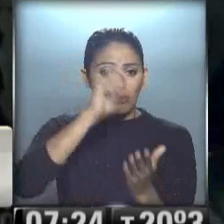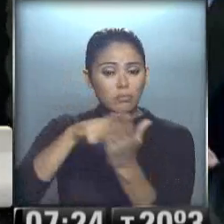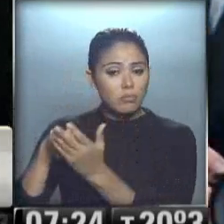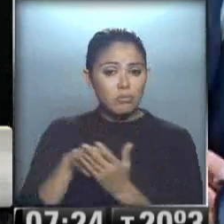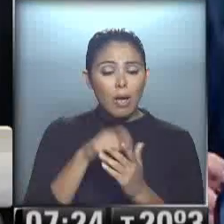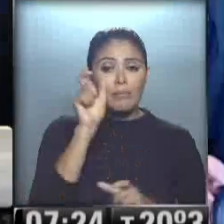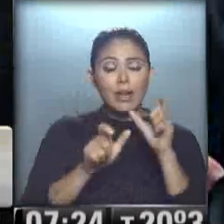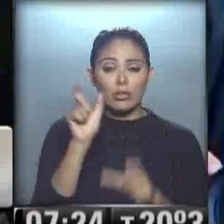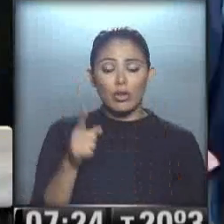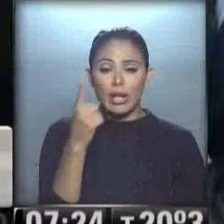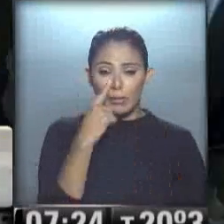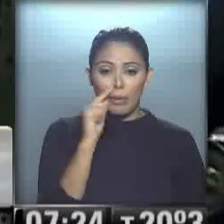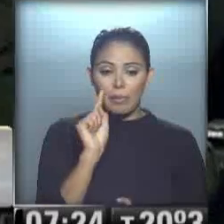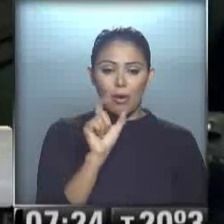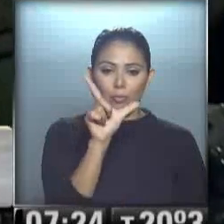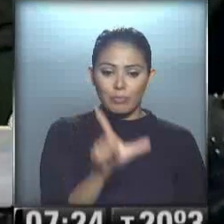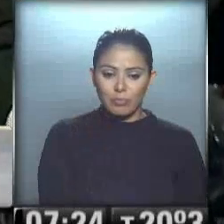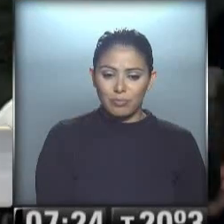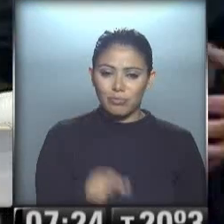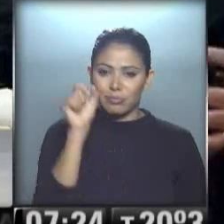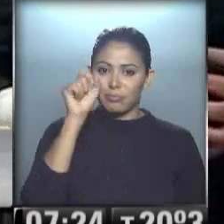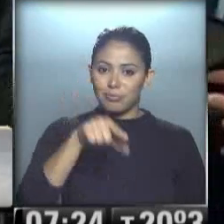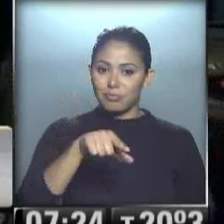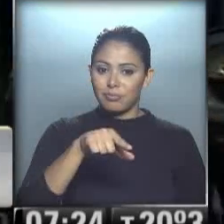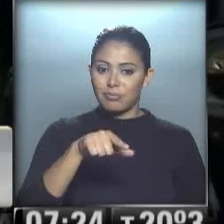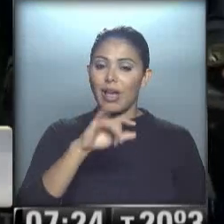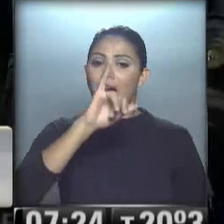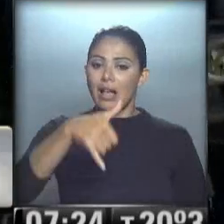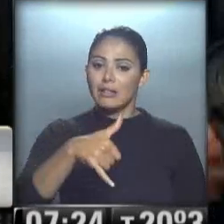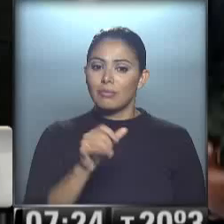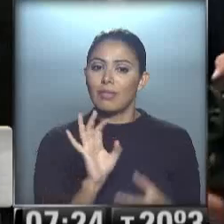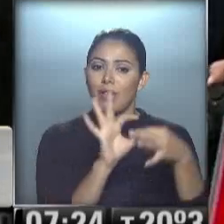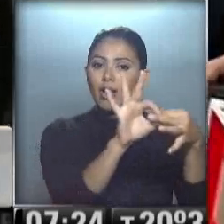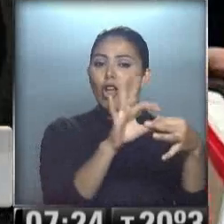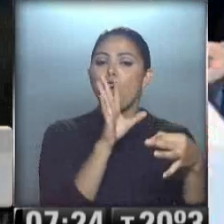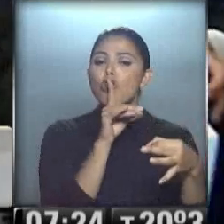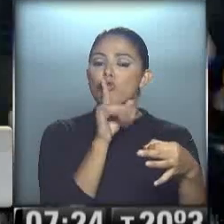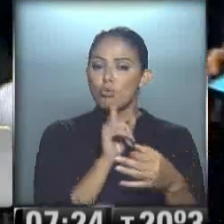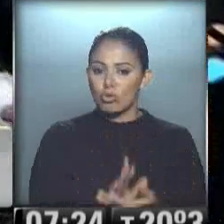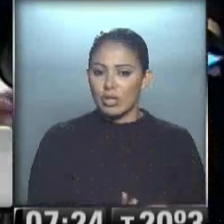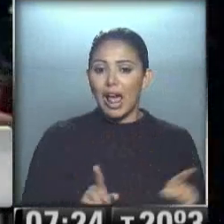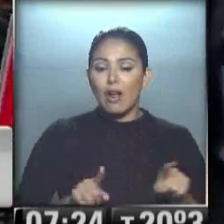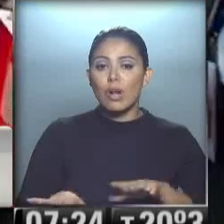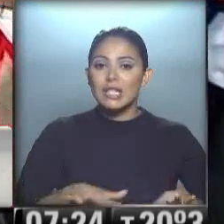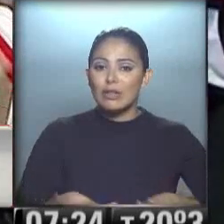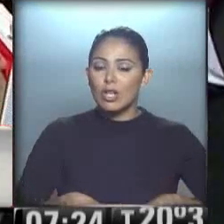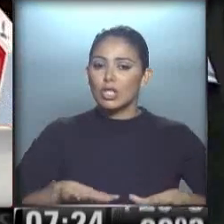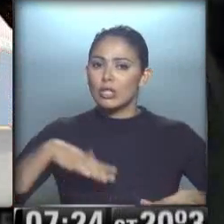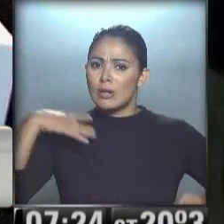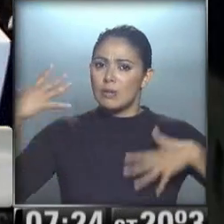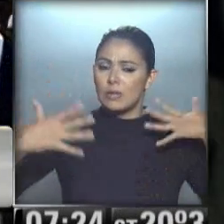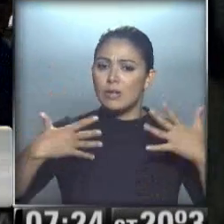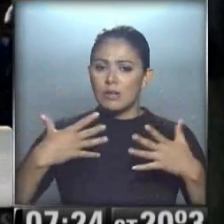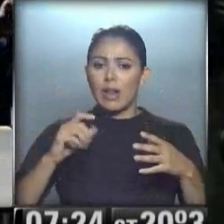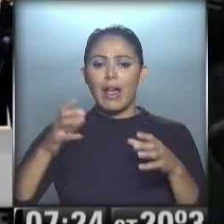habitantes de esa región decidieron traspasarse a la federación rusa hubo ya algunas situaciones de tensión entre los